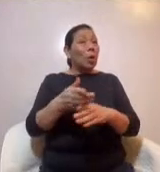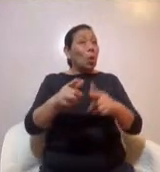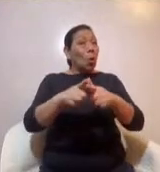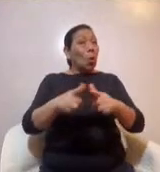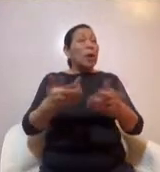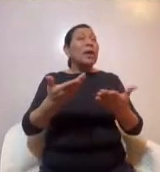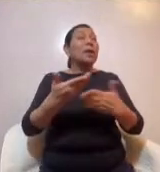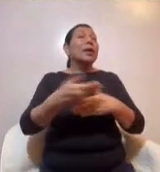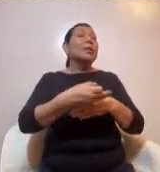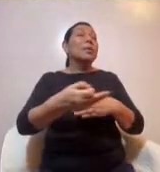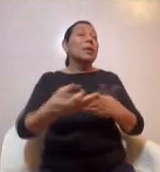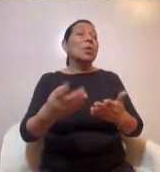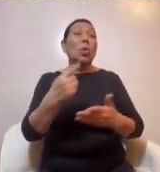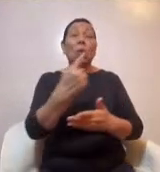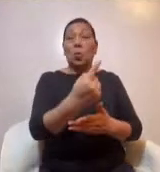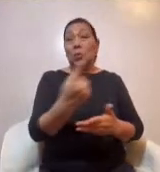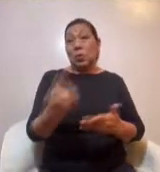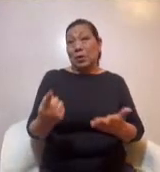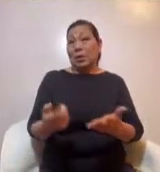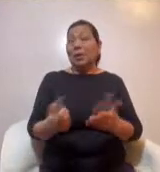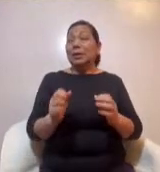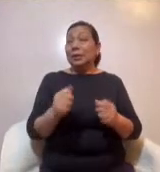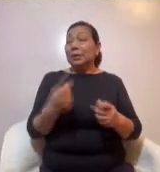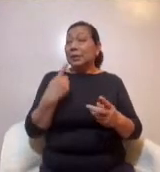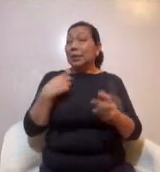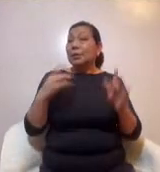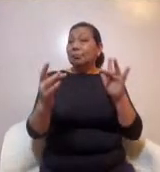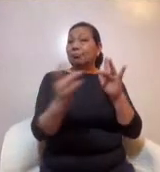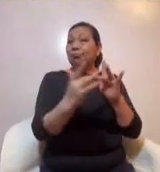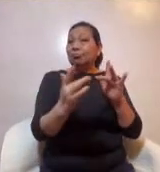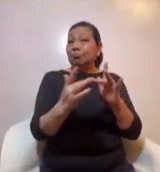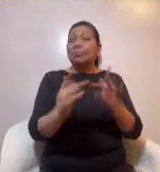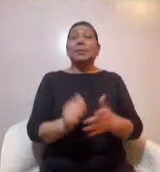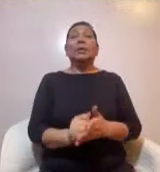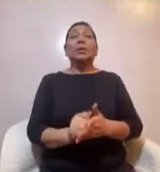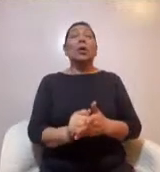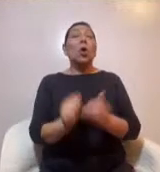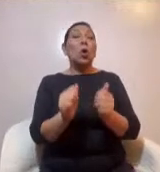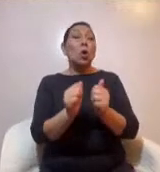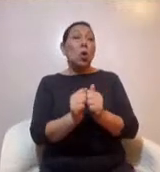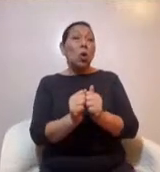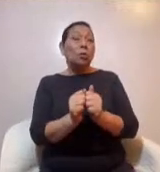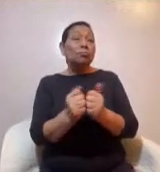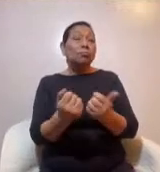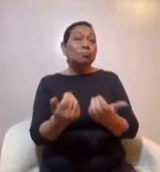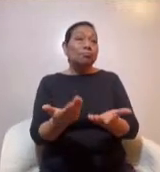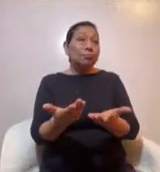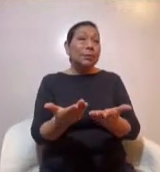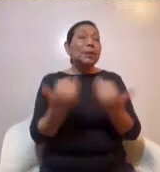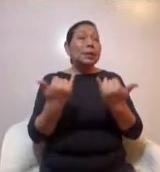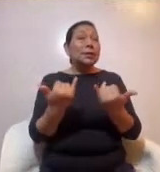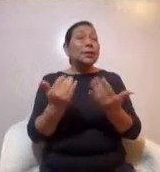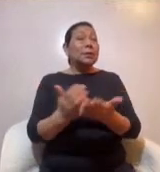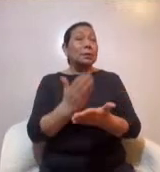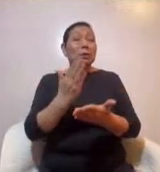hora de llegar a los lugares de destino, ¿no? Y uno de ellos, que efectivamente está vinculado con este caso,